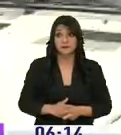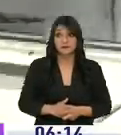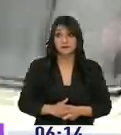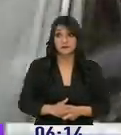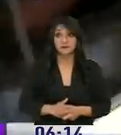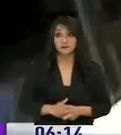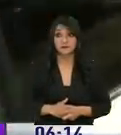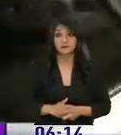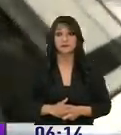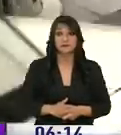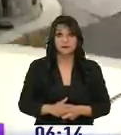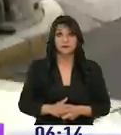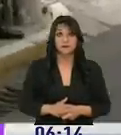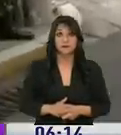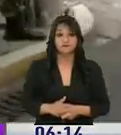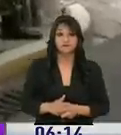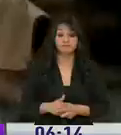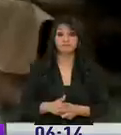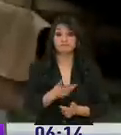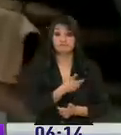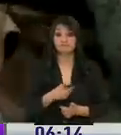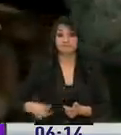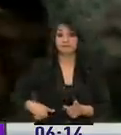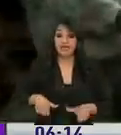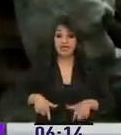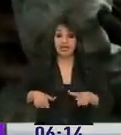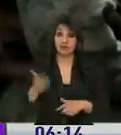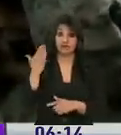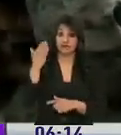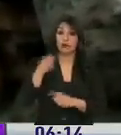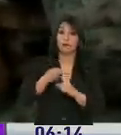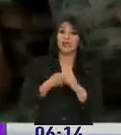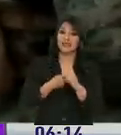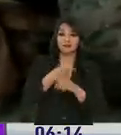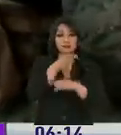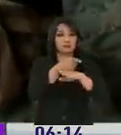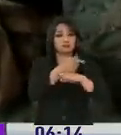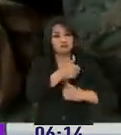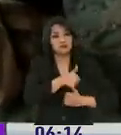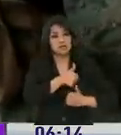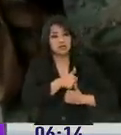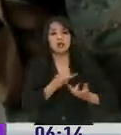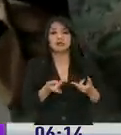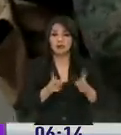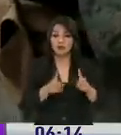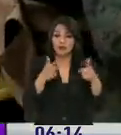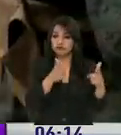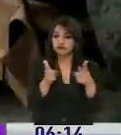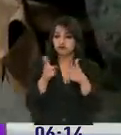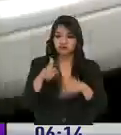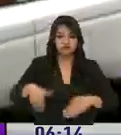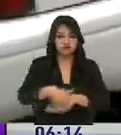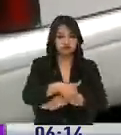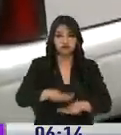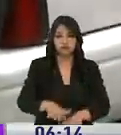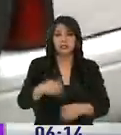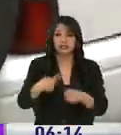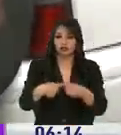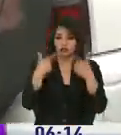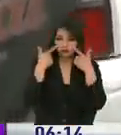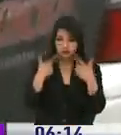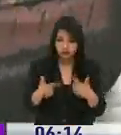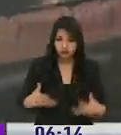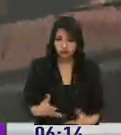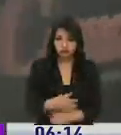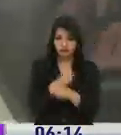A menos de un mes de que el presidente Lenín Moreno dispuso que militares salgan a resguardar la seguridad en las calles, miembros de las Fuerzas